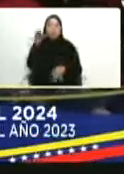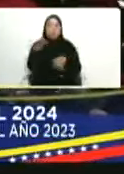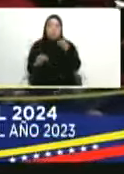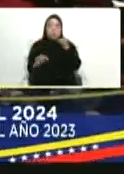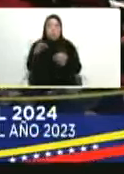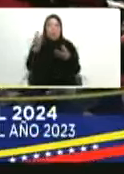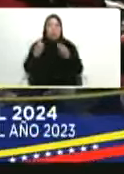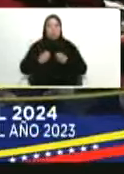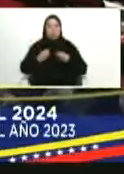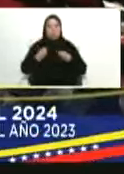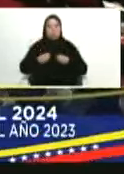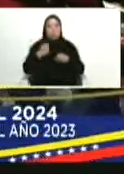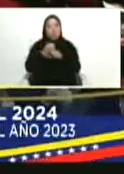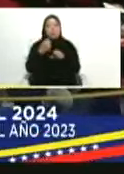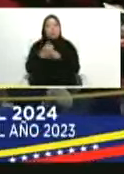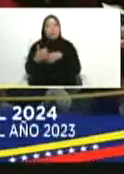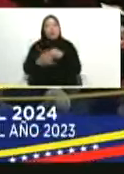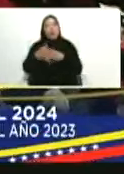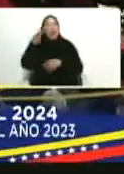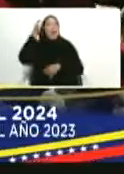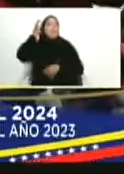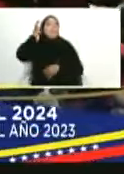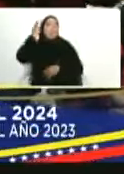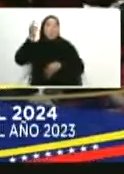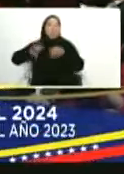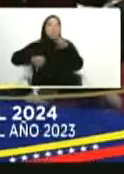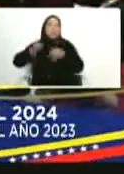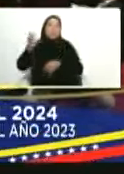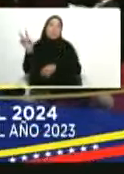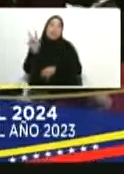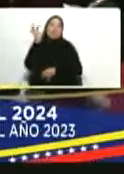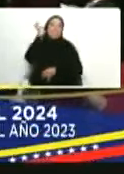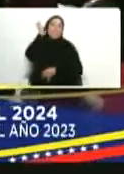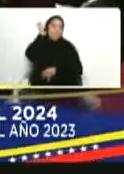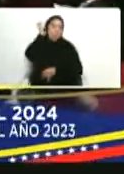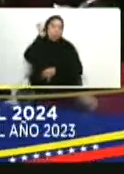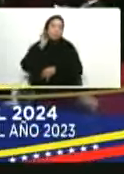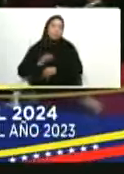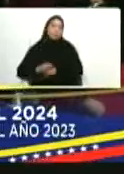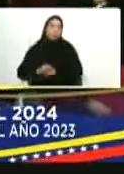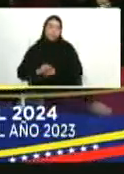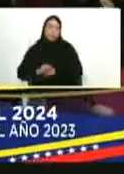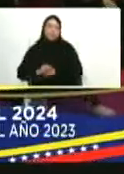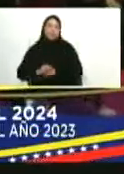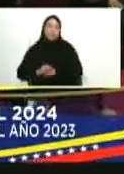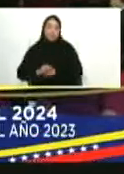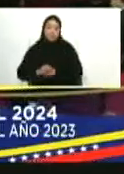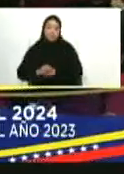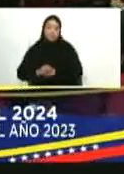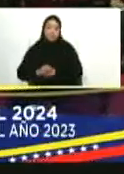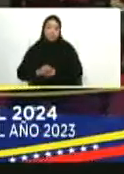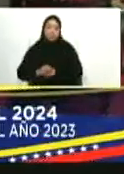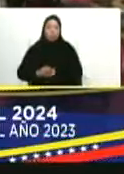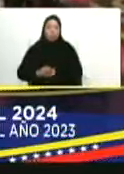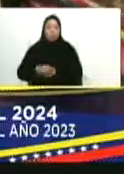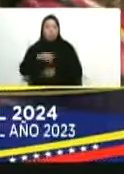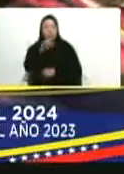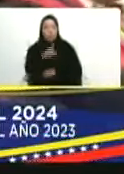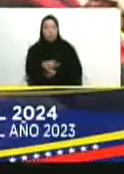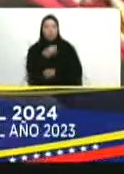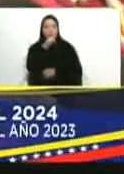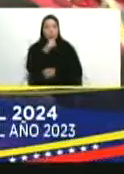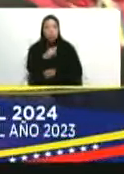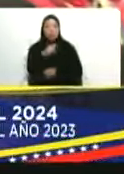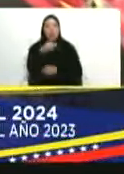sobre violencia contra mujeres y justicia de género. Asimismo expresaba que se creó